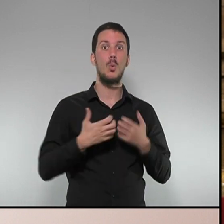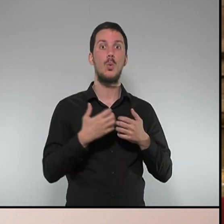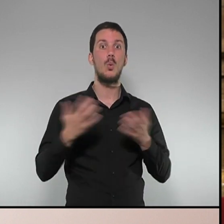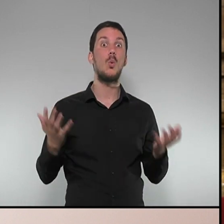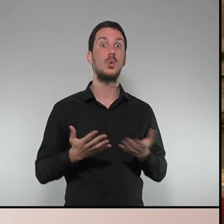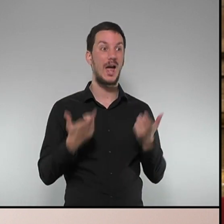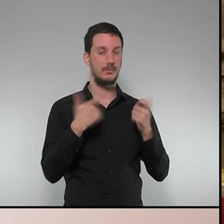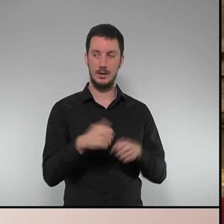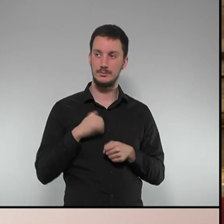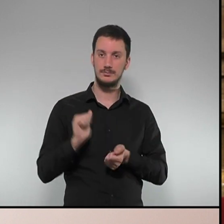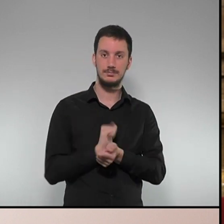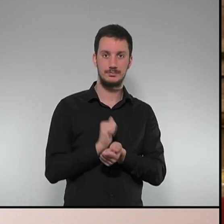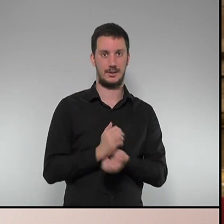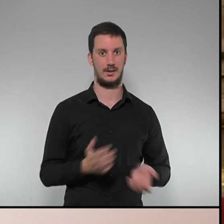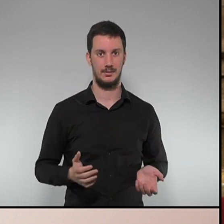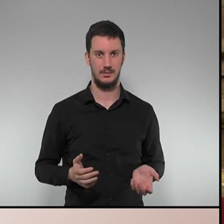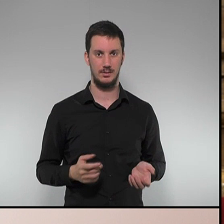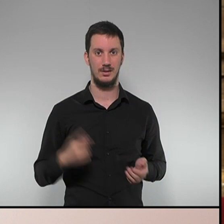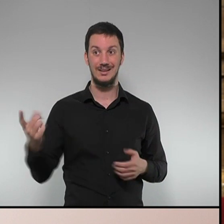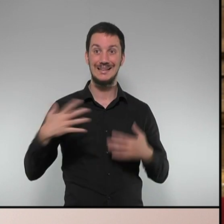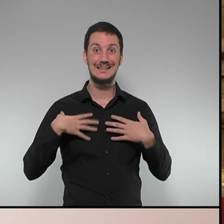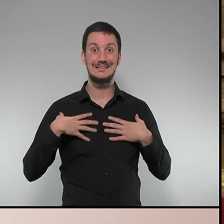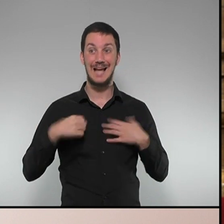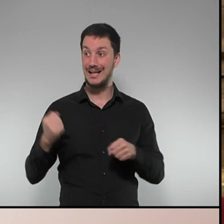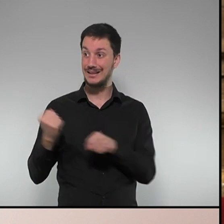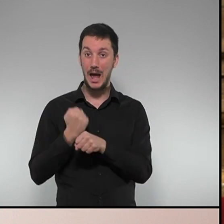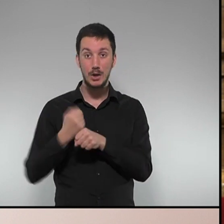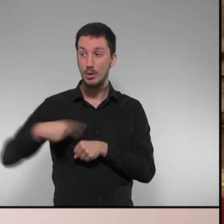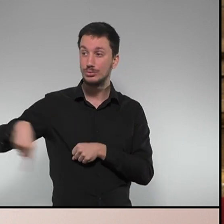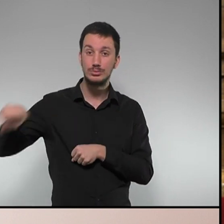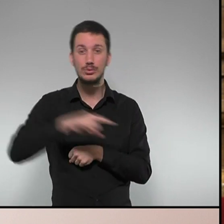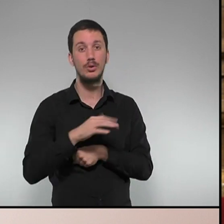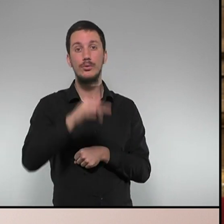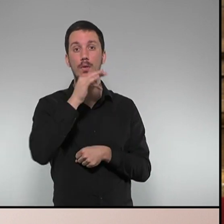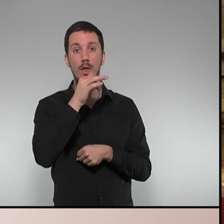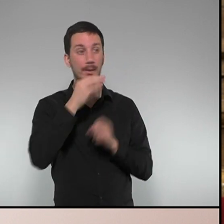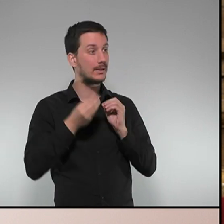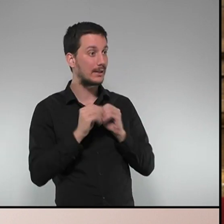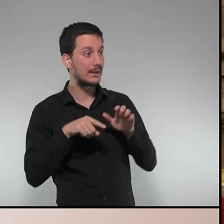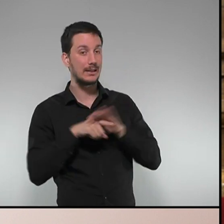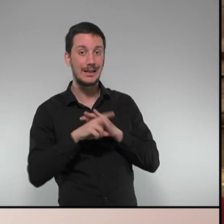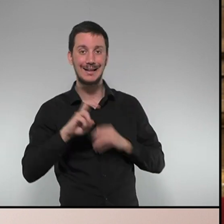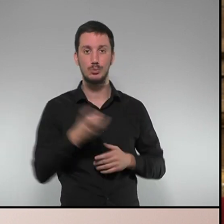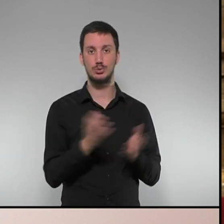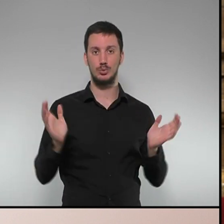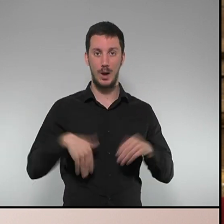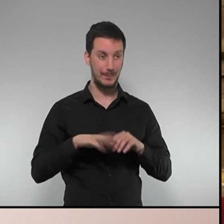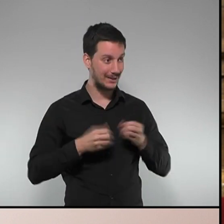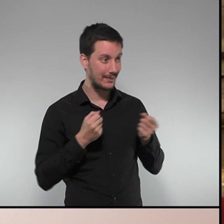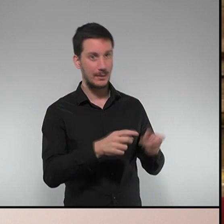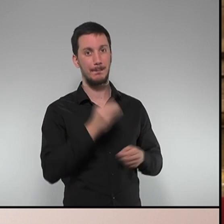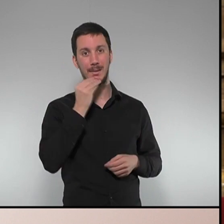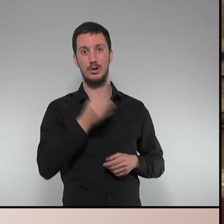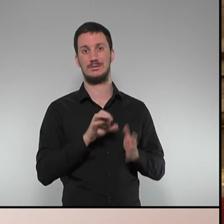impotencia de los sanitarios que no cuentan ni con los medios ni con los recursos para hacer frente a esta situación. Enfrescados ustedes en sus disputas internas,